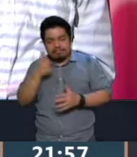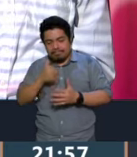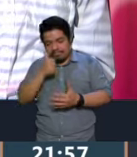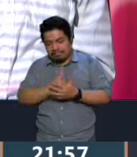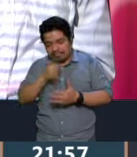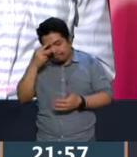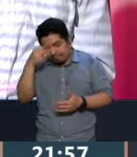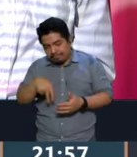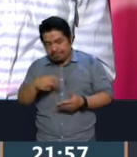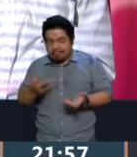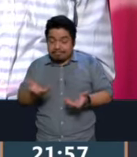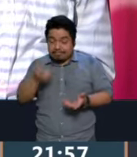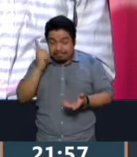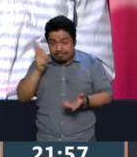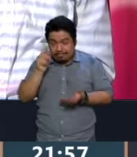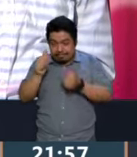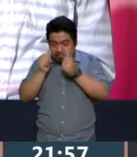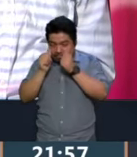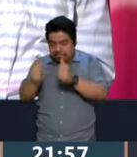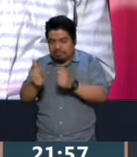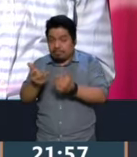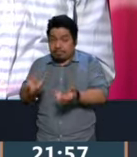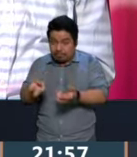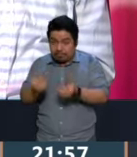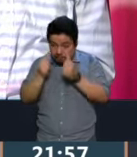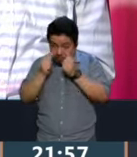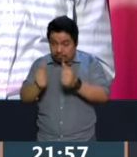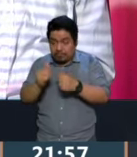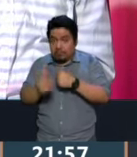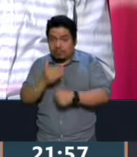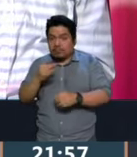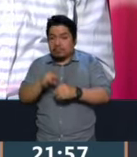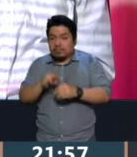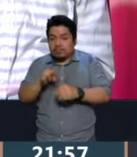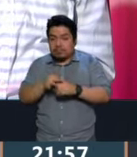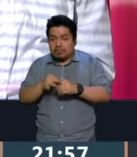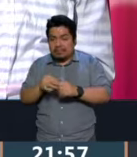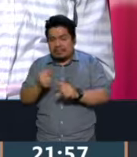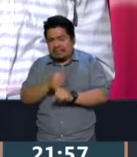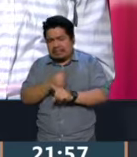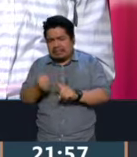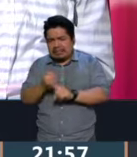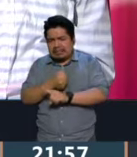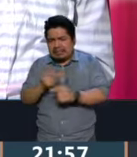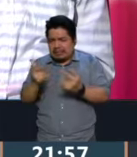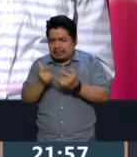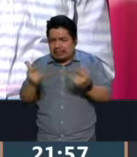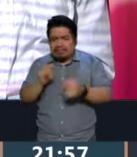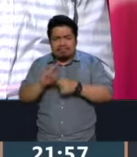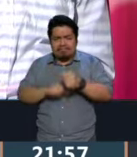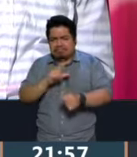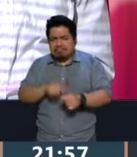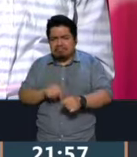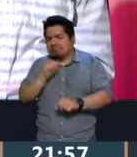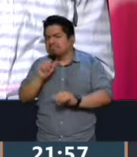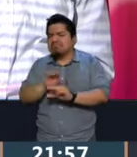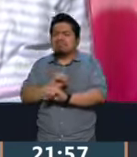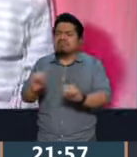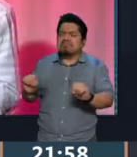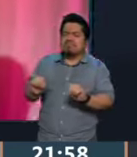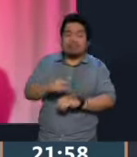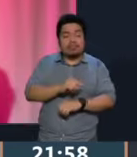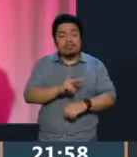esperemos que se ponga atención al tema porque es la elección más violenta que ha habido en la historia y pues no podemos normalizar eso y hacer como que nada pasa.